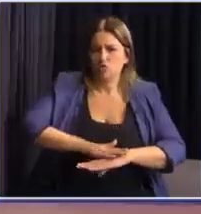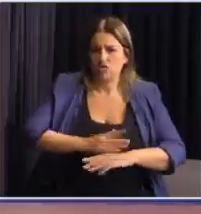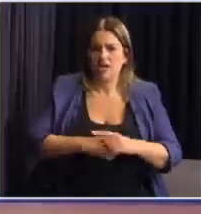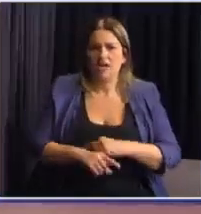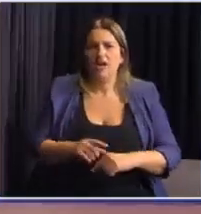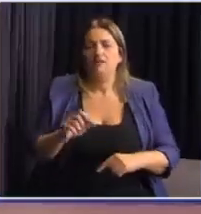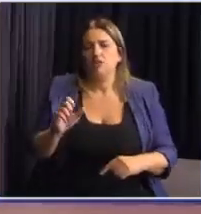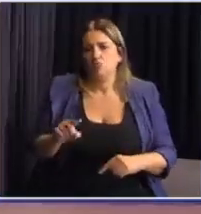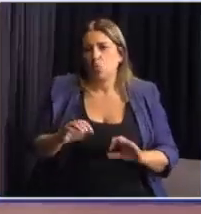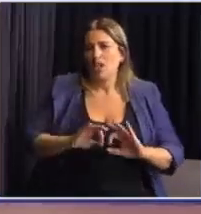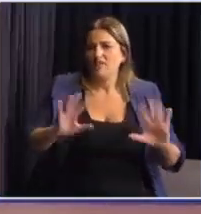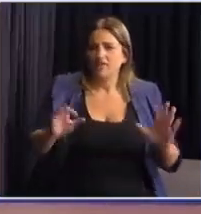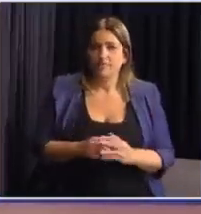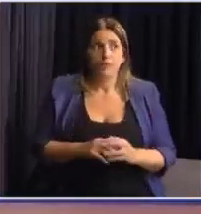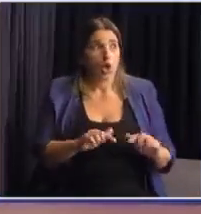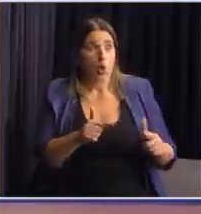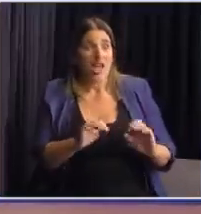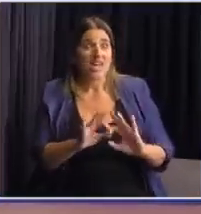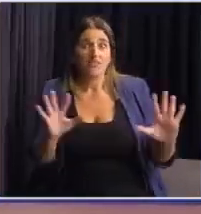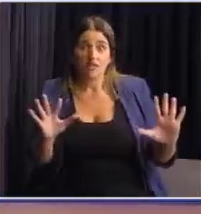entiende la vida en sociedad sin libertad responsable?